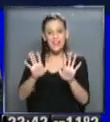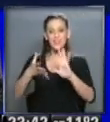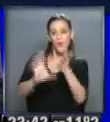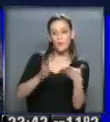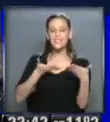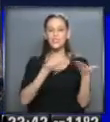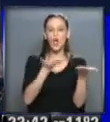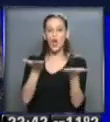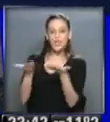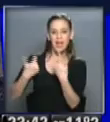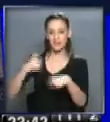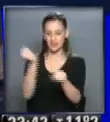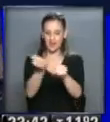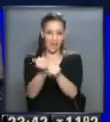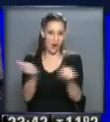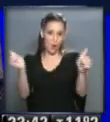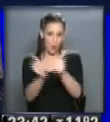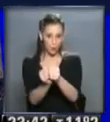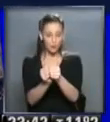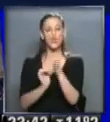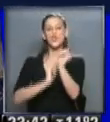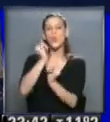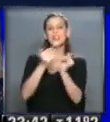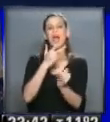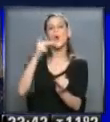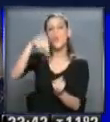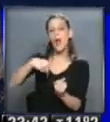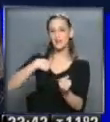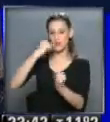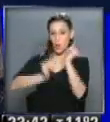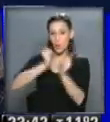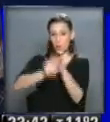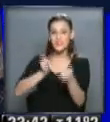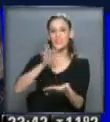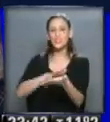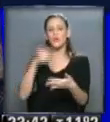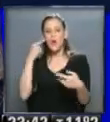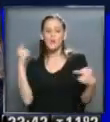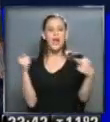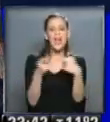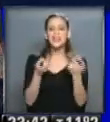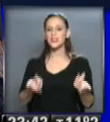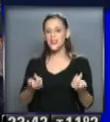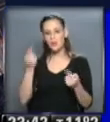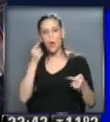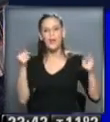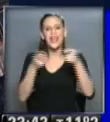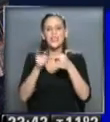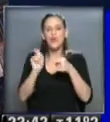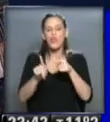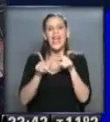inclusive entre ellos porque lo que contaba ahí juan era eso que el concepto que tiene este esta red